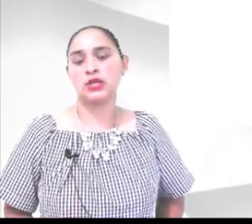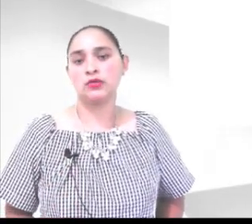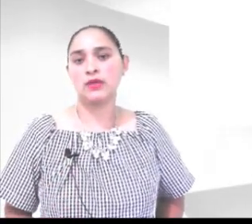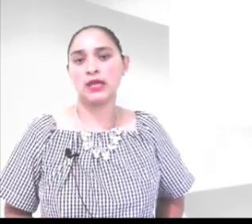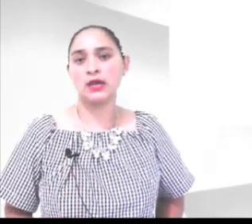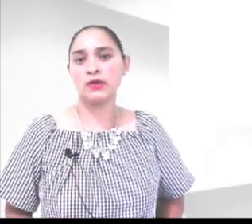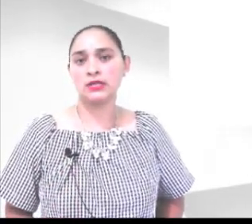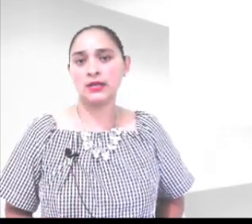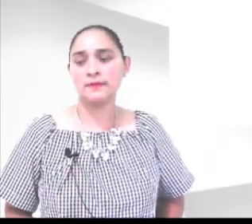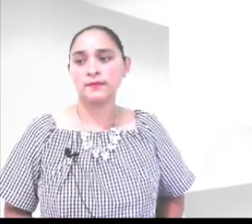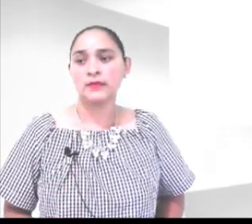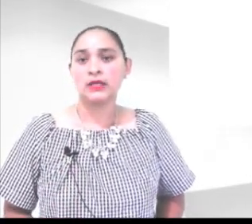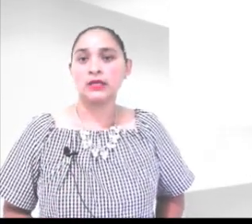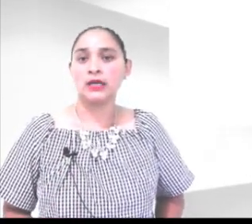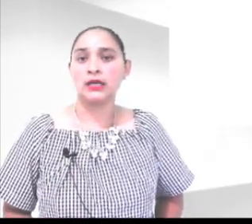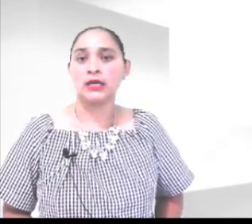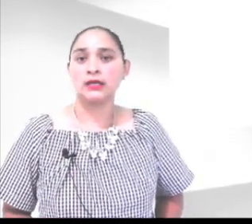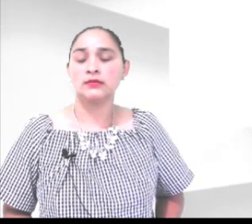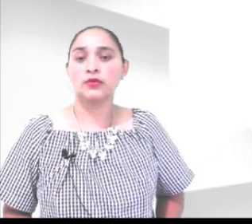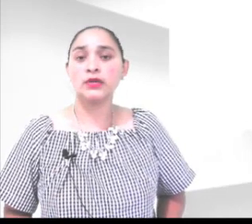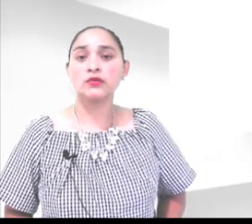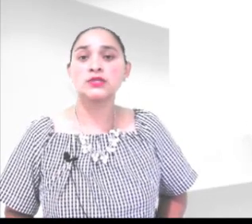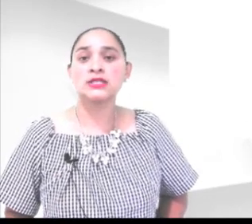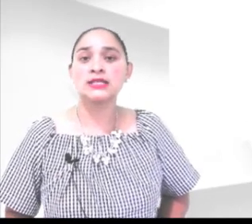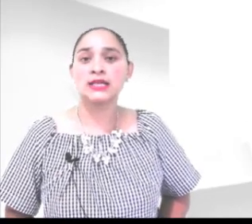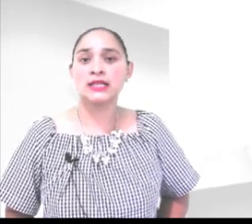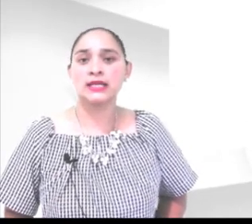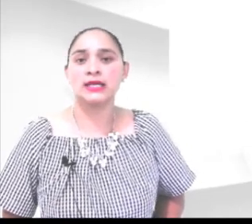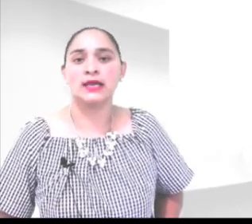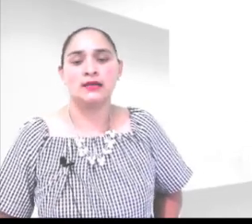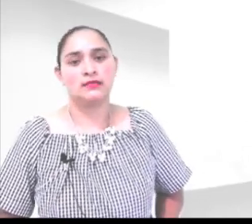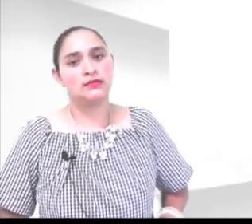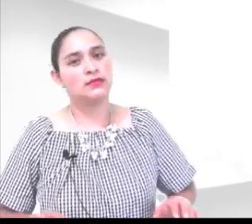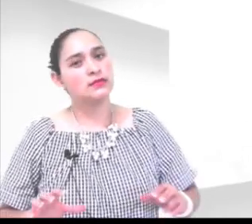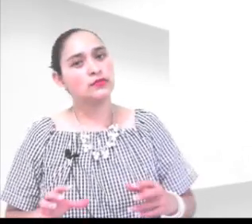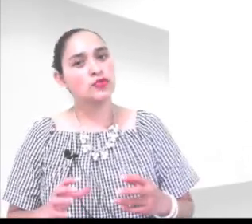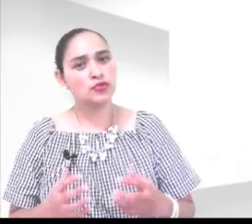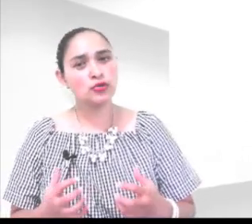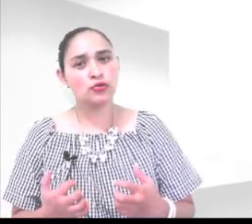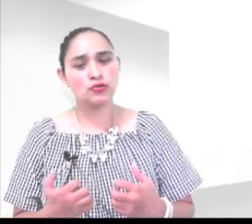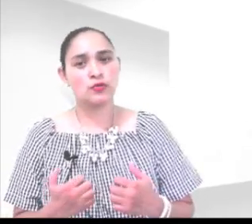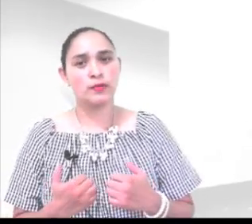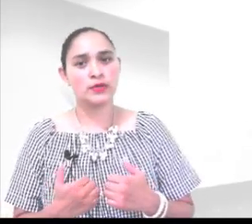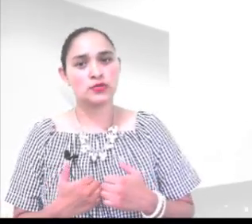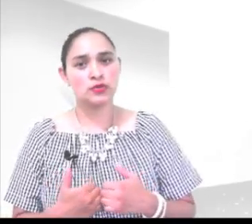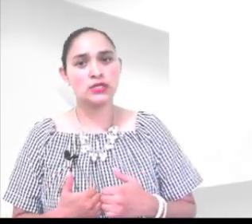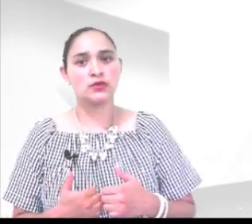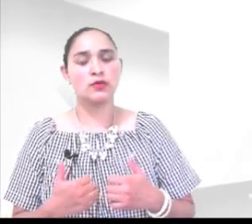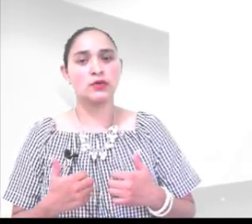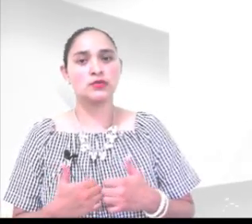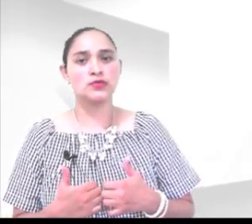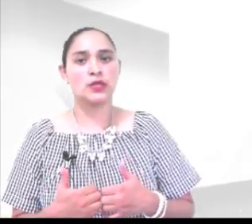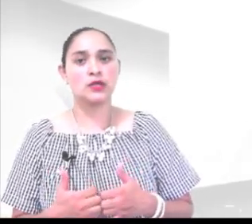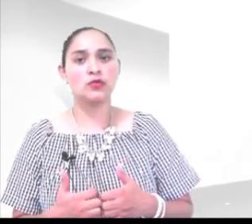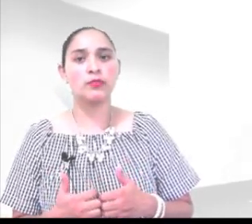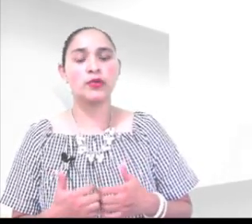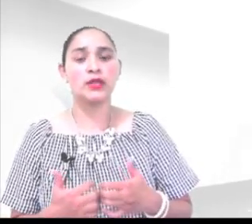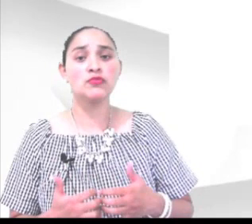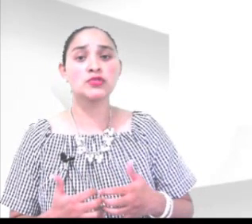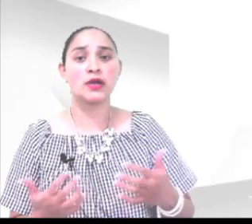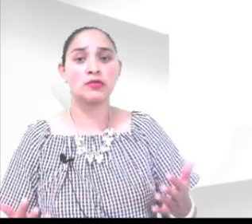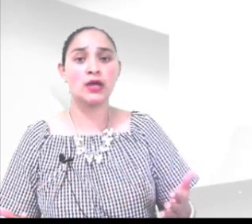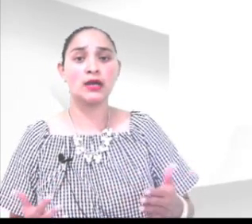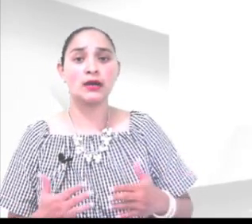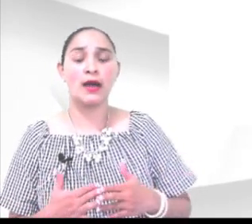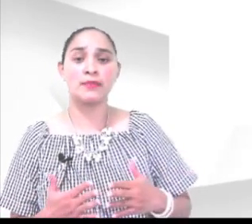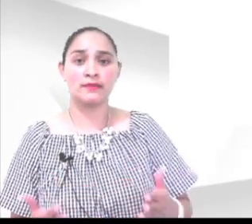está escuchándome ahí ahorita, tome conciencia de que nosotros como personas, como buenos ciudadanos,